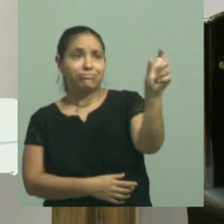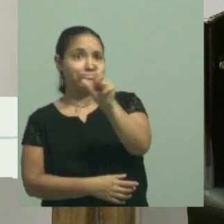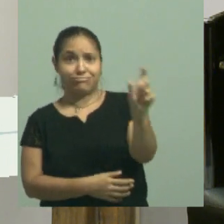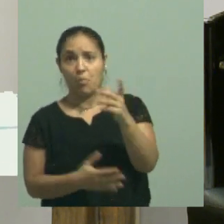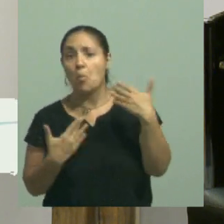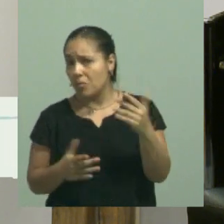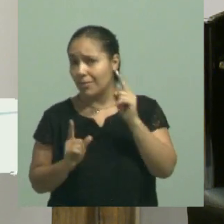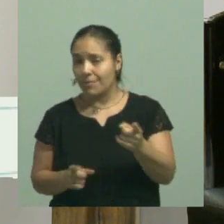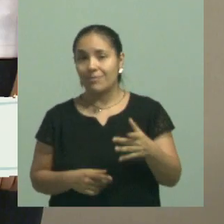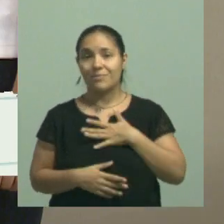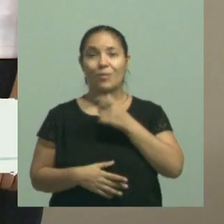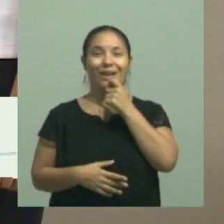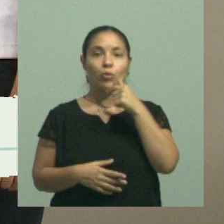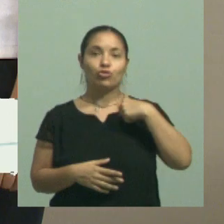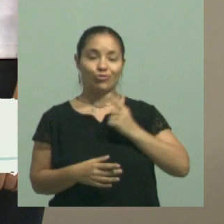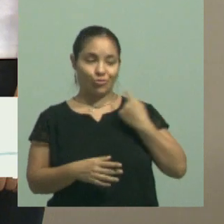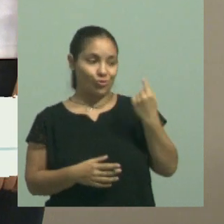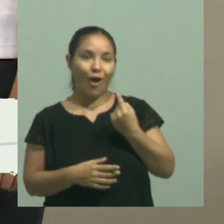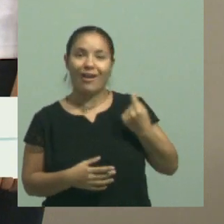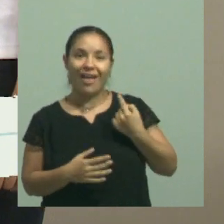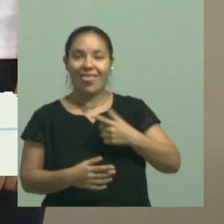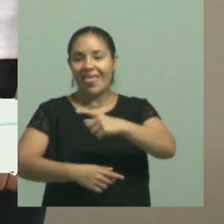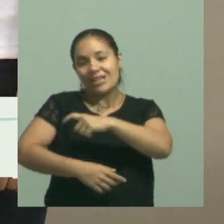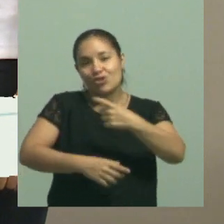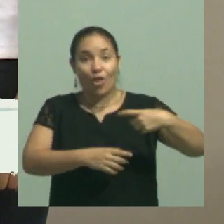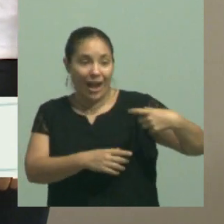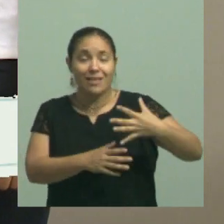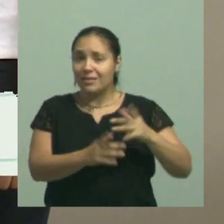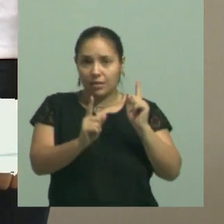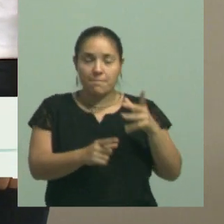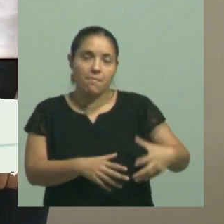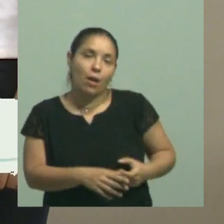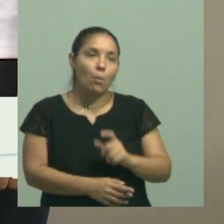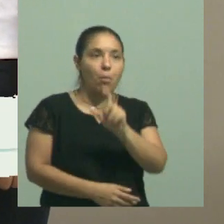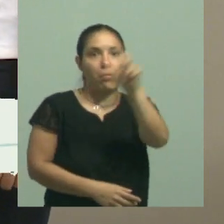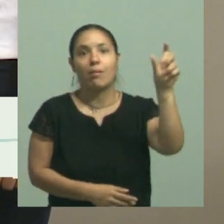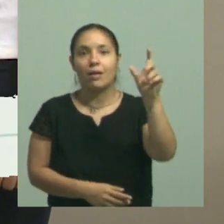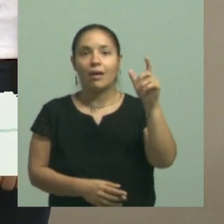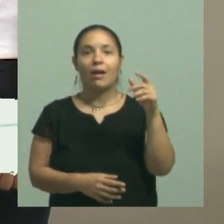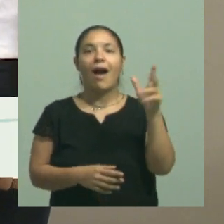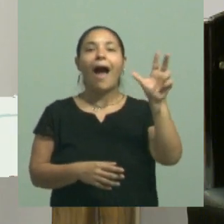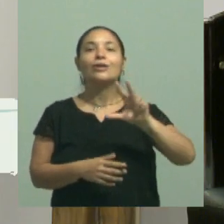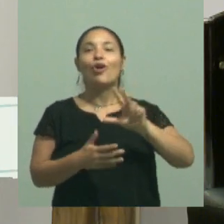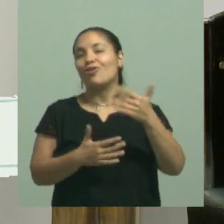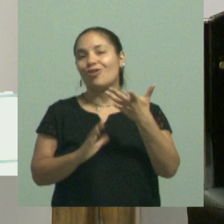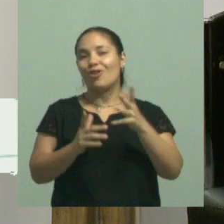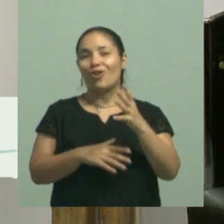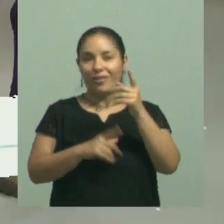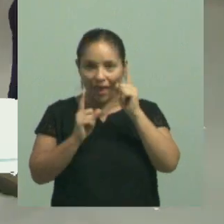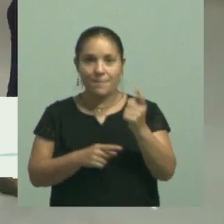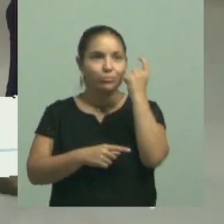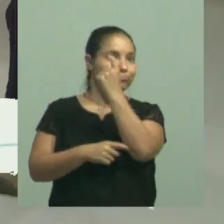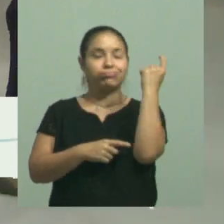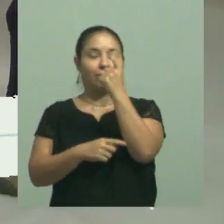mi desodorante. Bueno, eso va a los ojos directos. Entonces, también te produce lo mismo porque tiene alcohol. Entonces, también claro, te arde los ojos que lo que